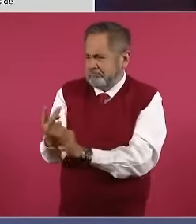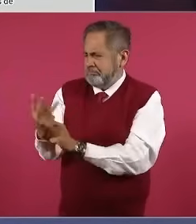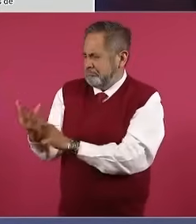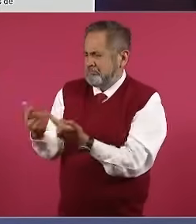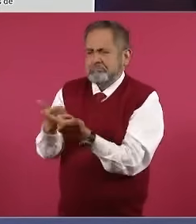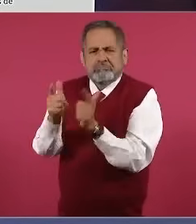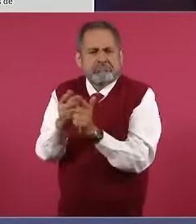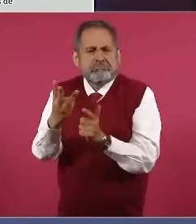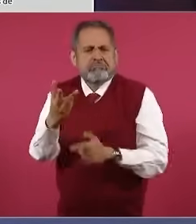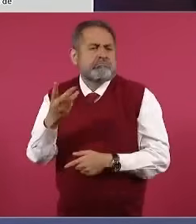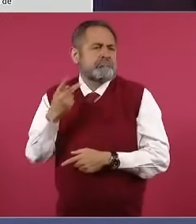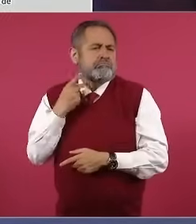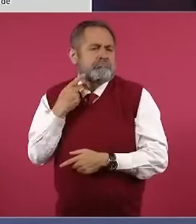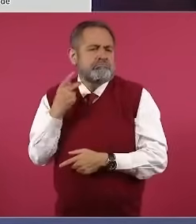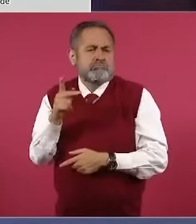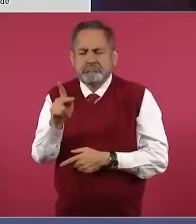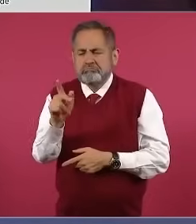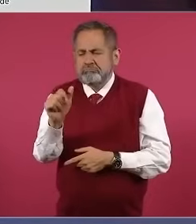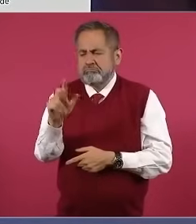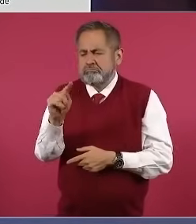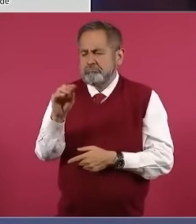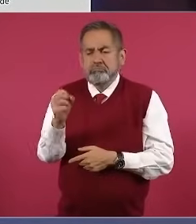Sí.